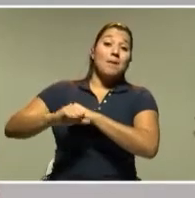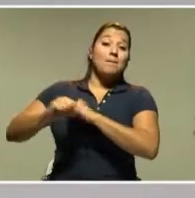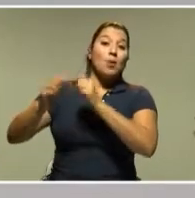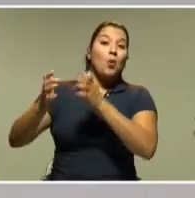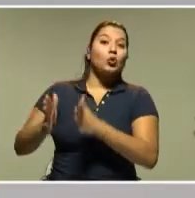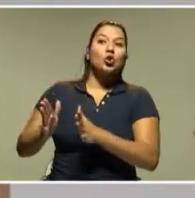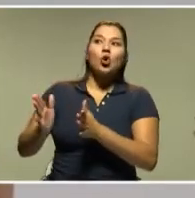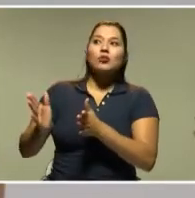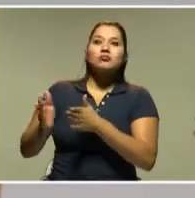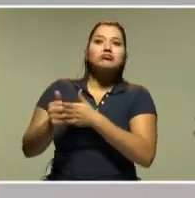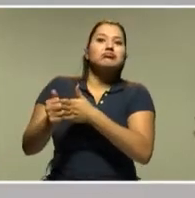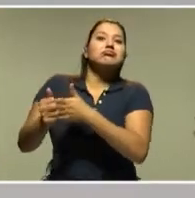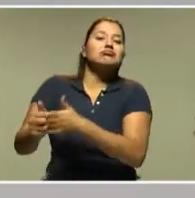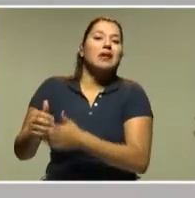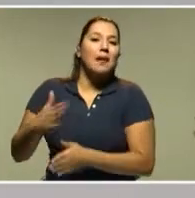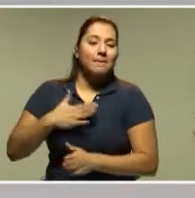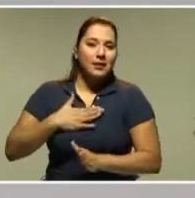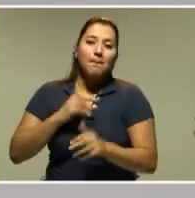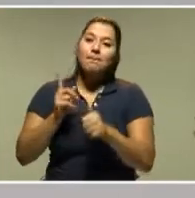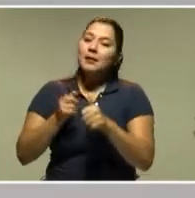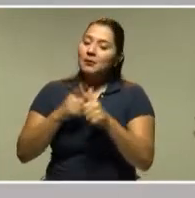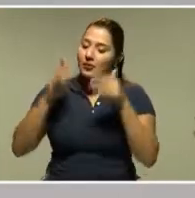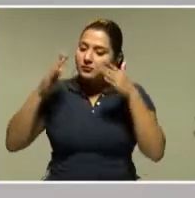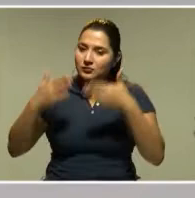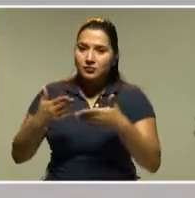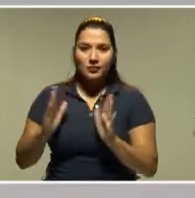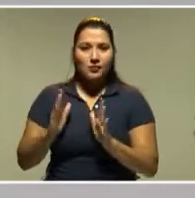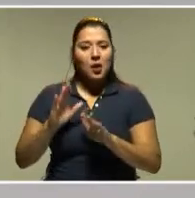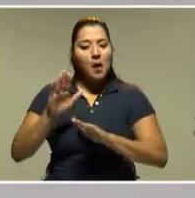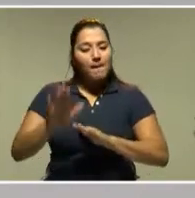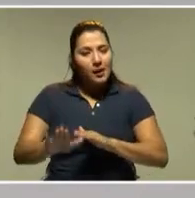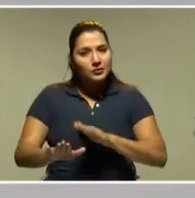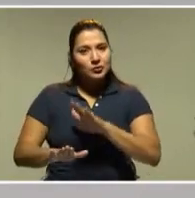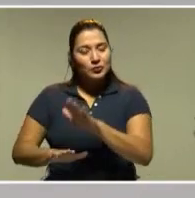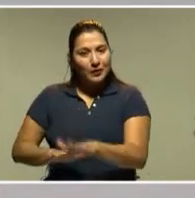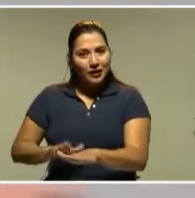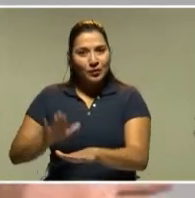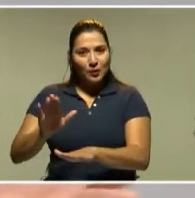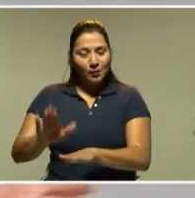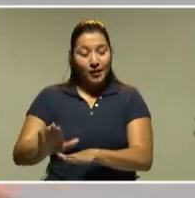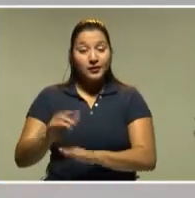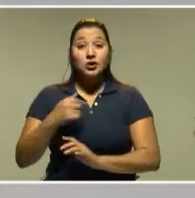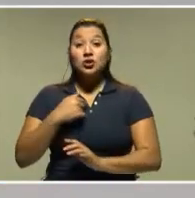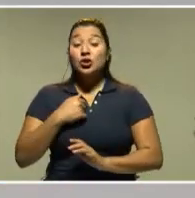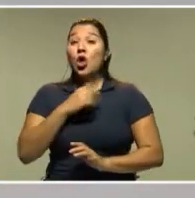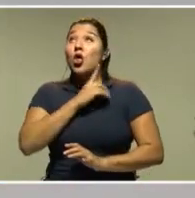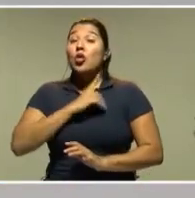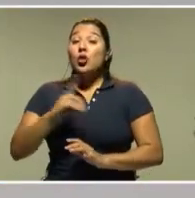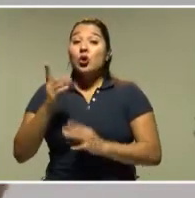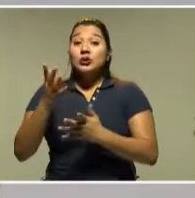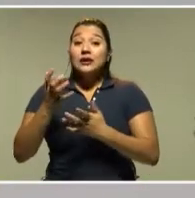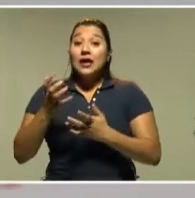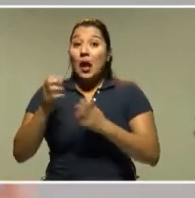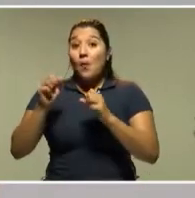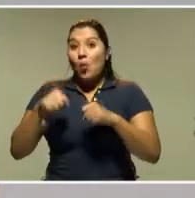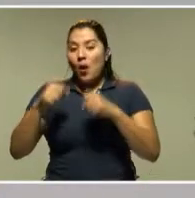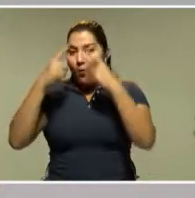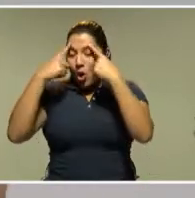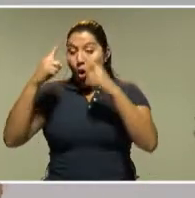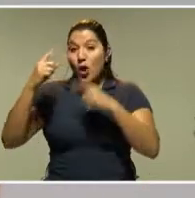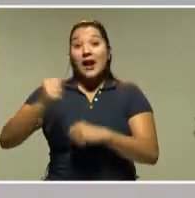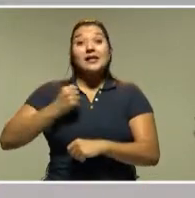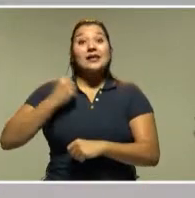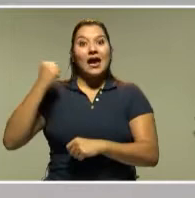Mario. Lo primero es lo primero, siempre paso por paso. Uh-huh. Dios quiera, salgamos con la mano